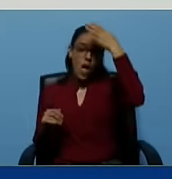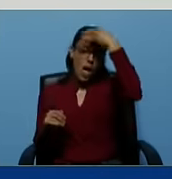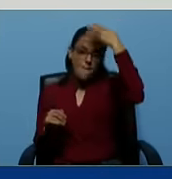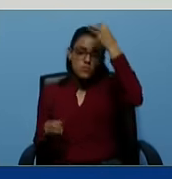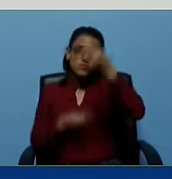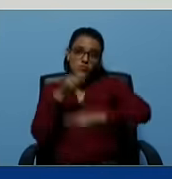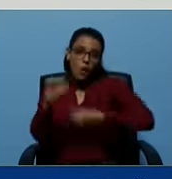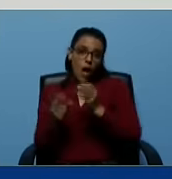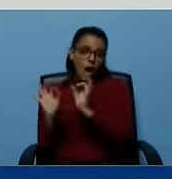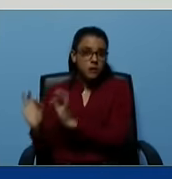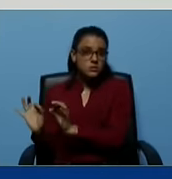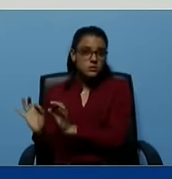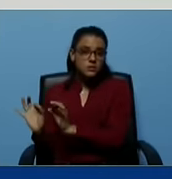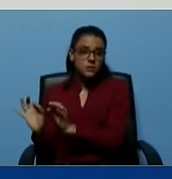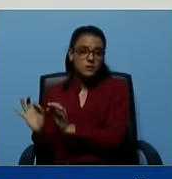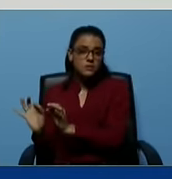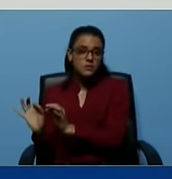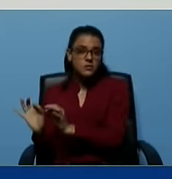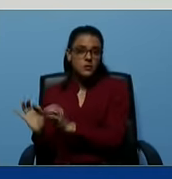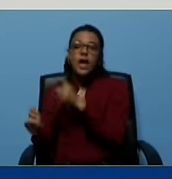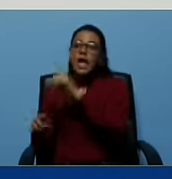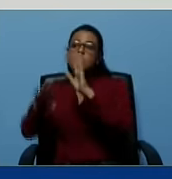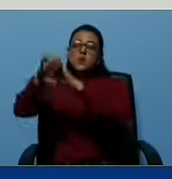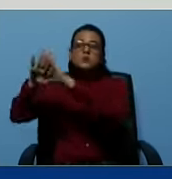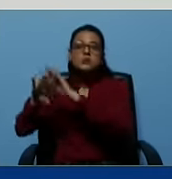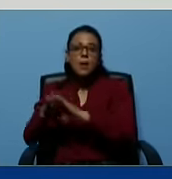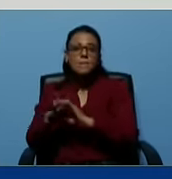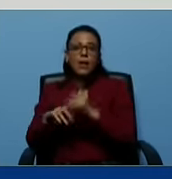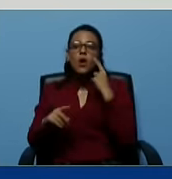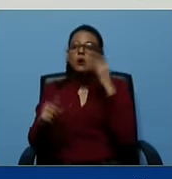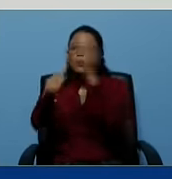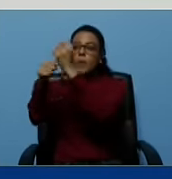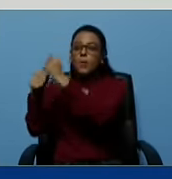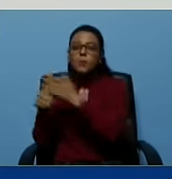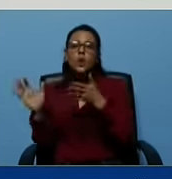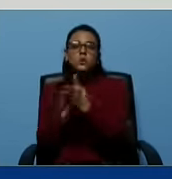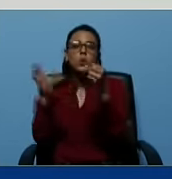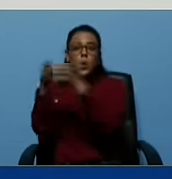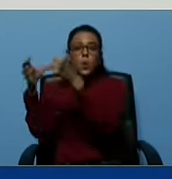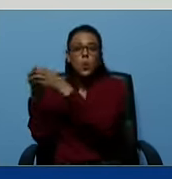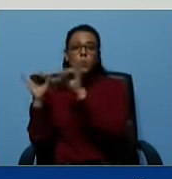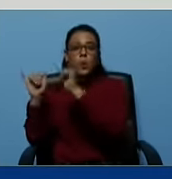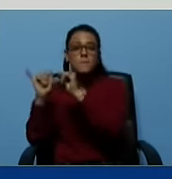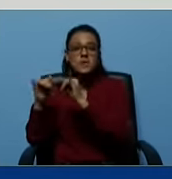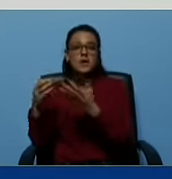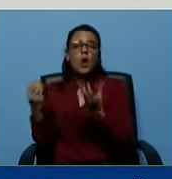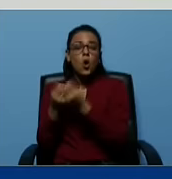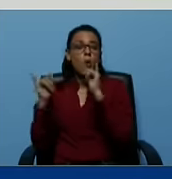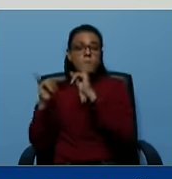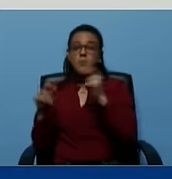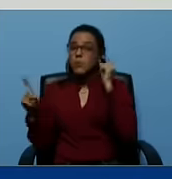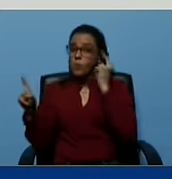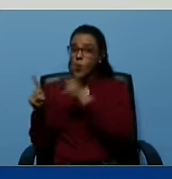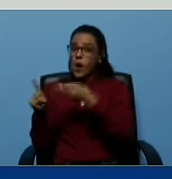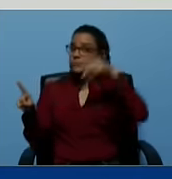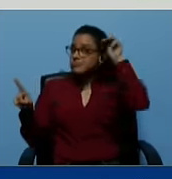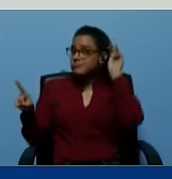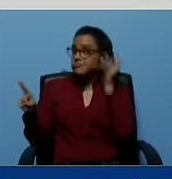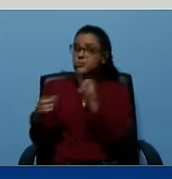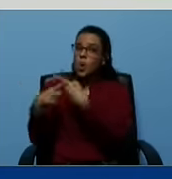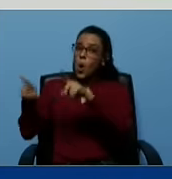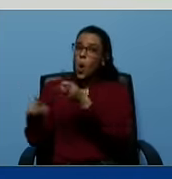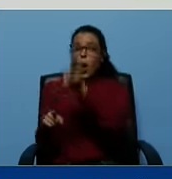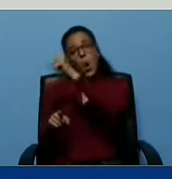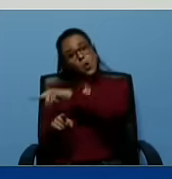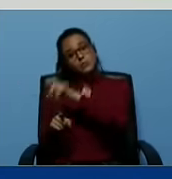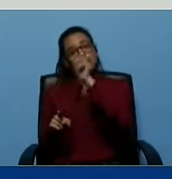Urrutia, haya llamado y haya captado los comanditos con la demonia, la salvaje demonia